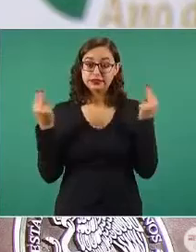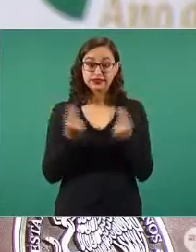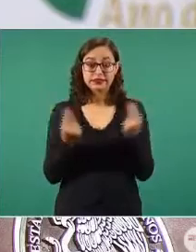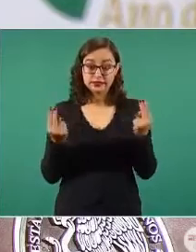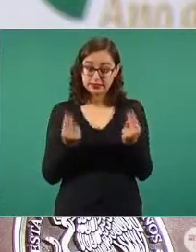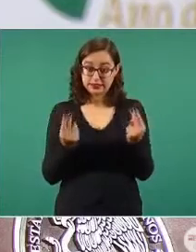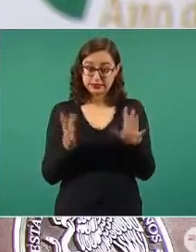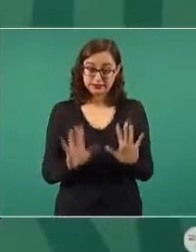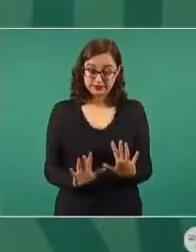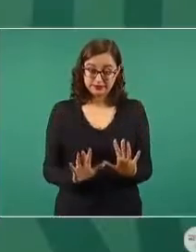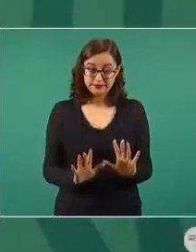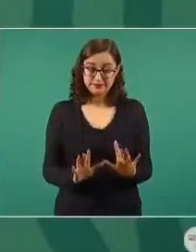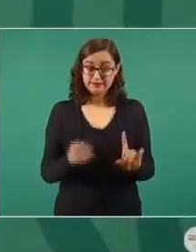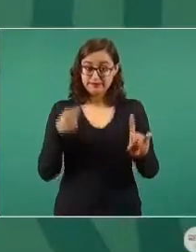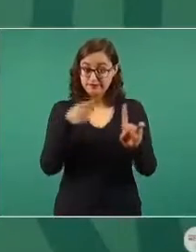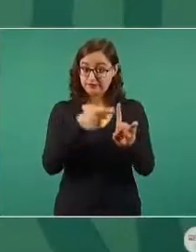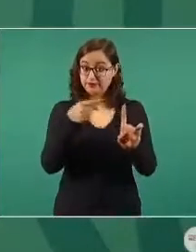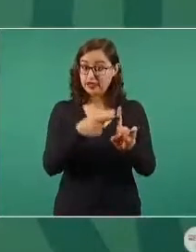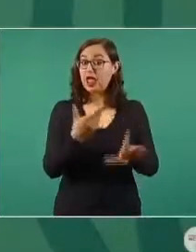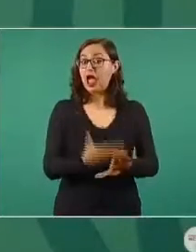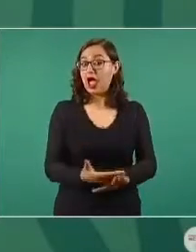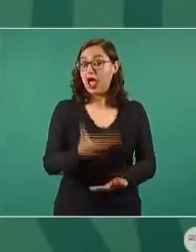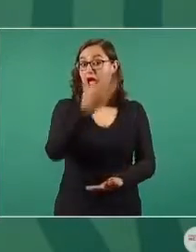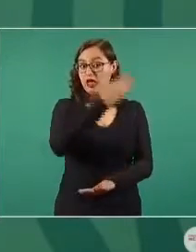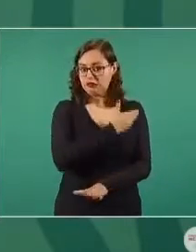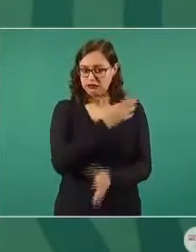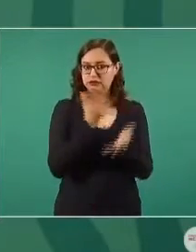había aceptado un acuerdo